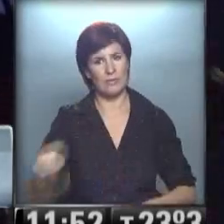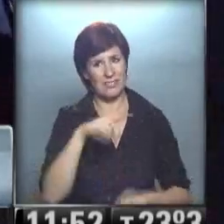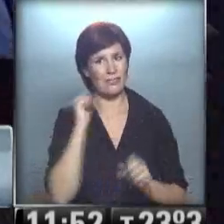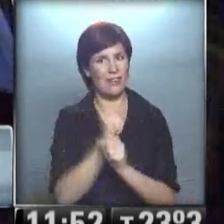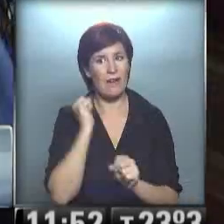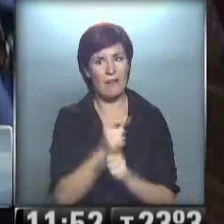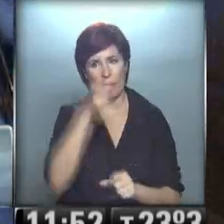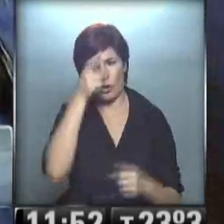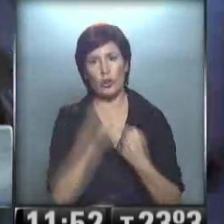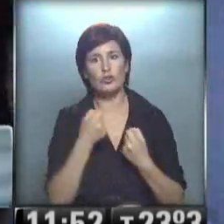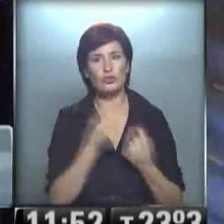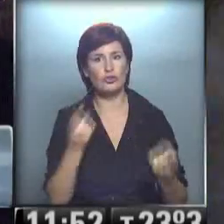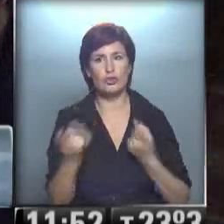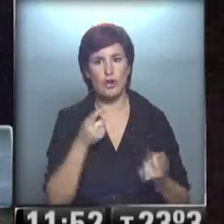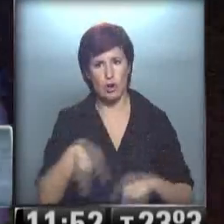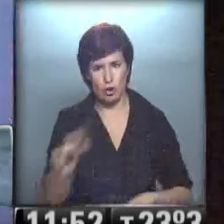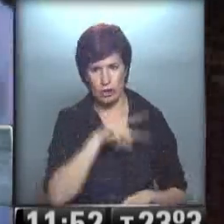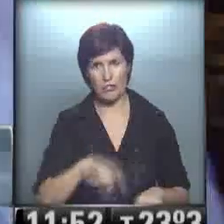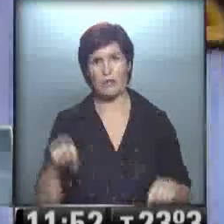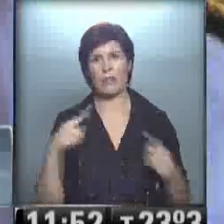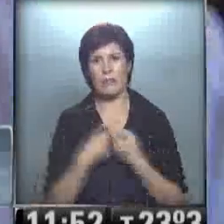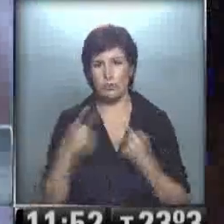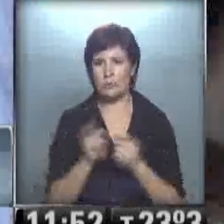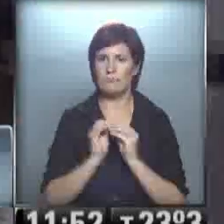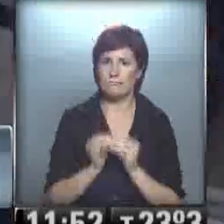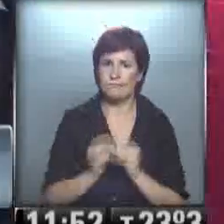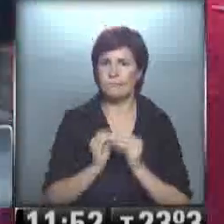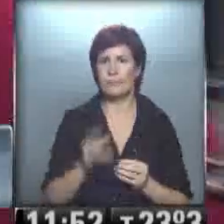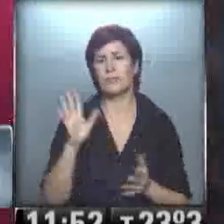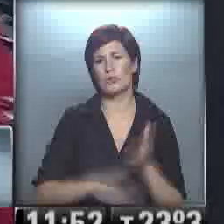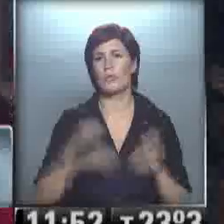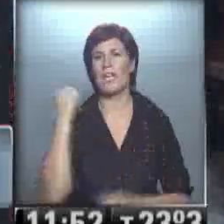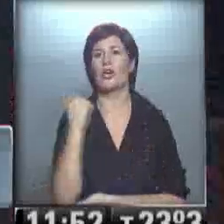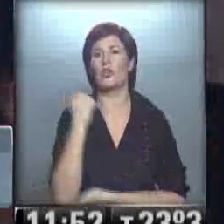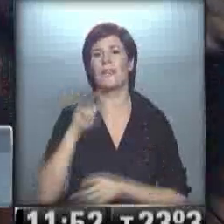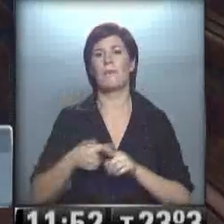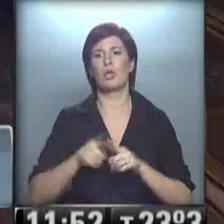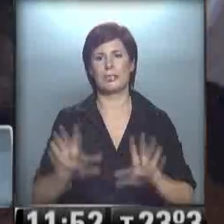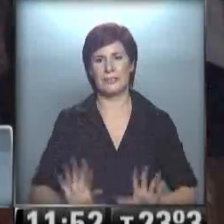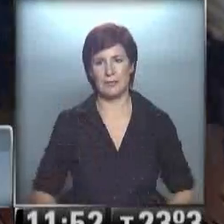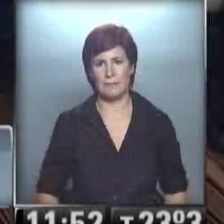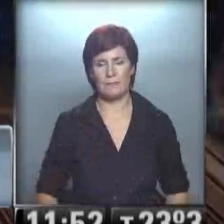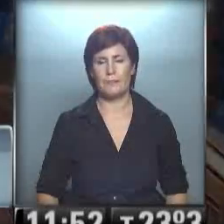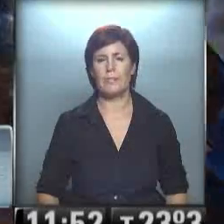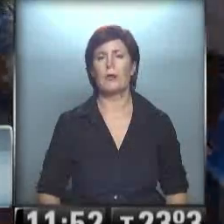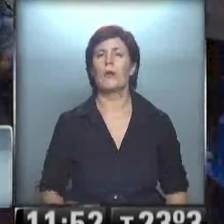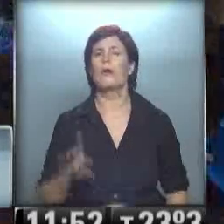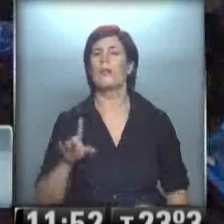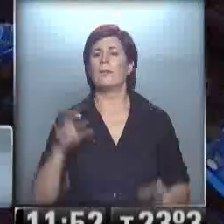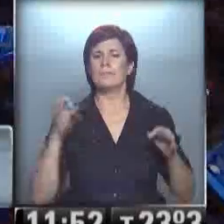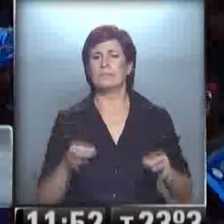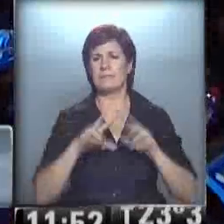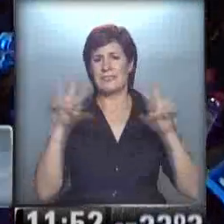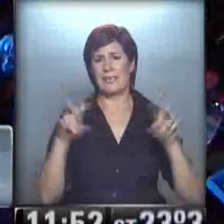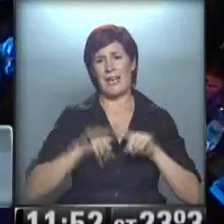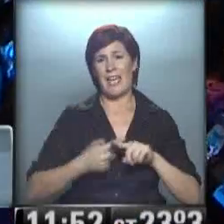y parte del debate en materia de económica y política que se puede dar en los próximos meses. Ahora, Raúl, pero en cuestiones centrales de la economía hay una